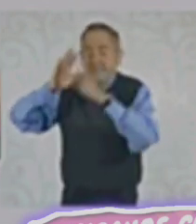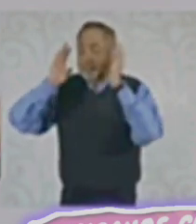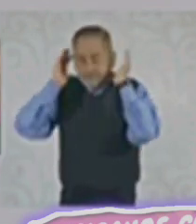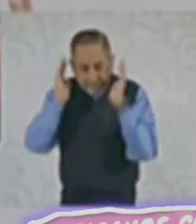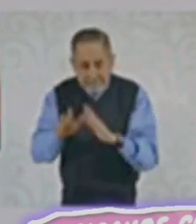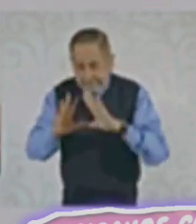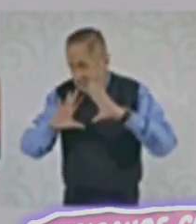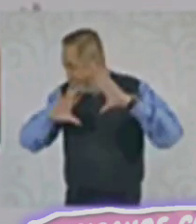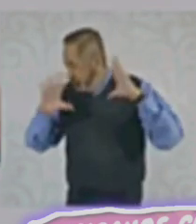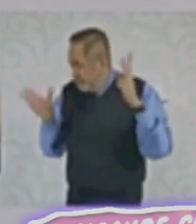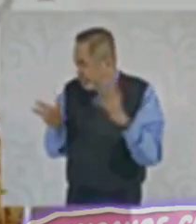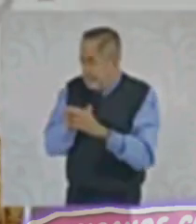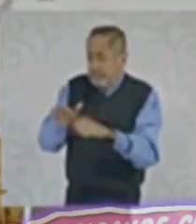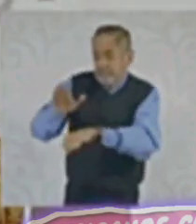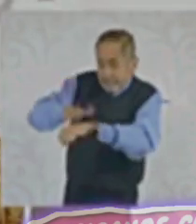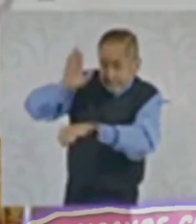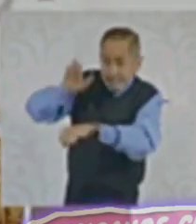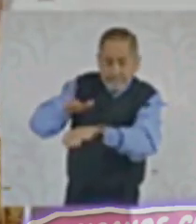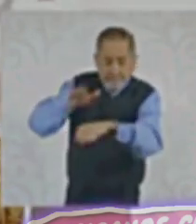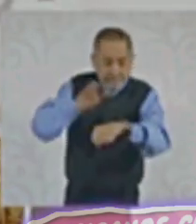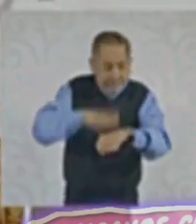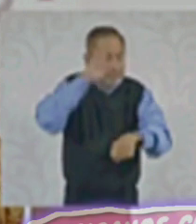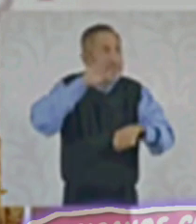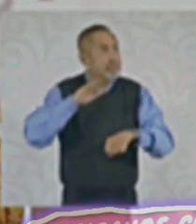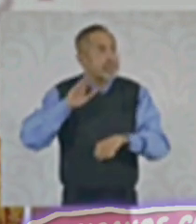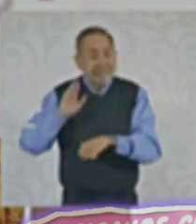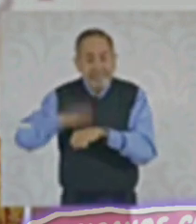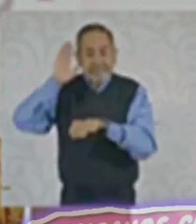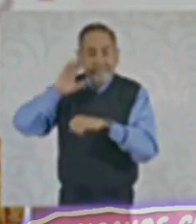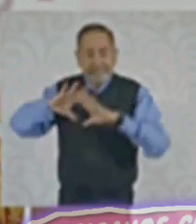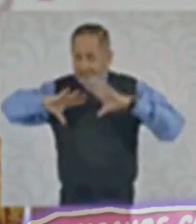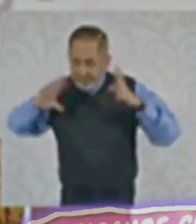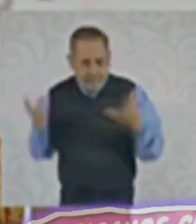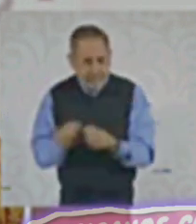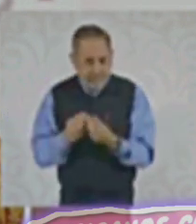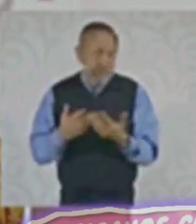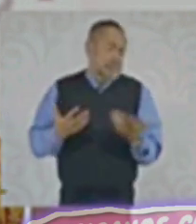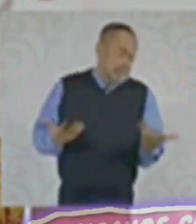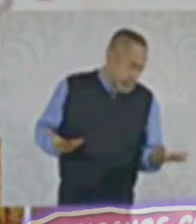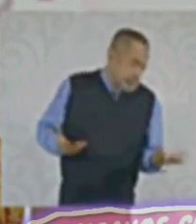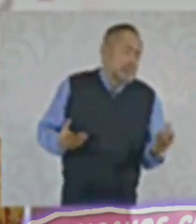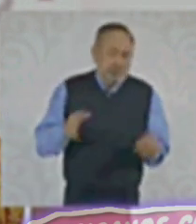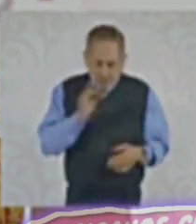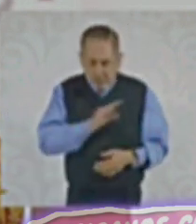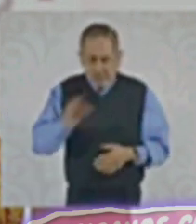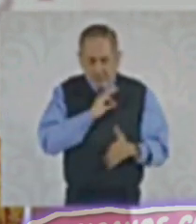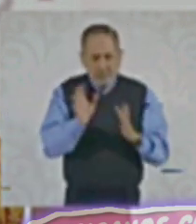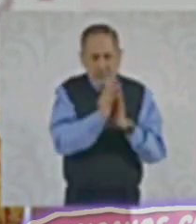de todos los congresos locales, que resulta una nueva Constitución.